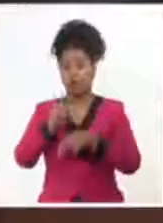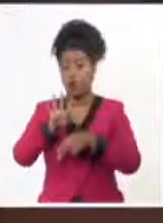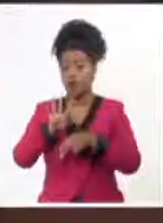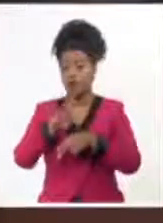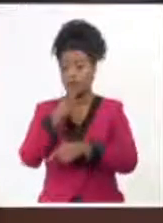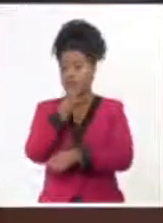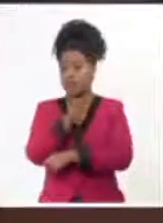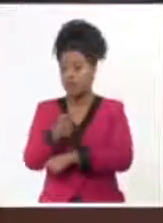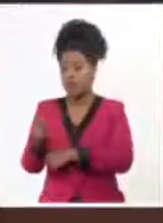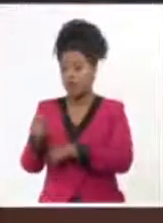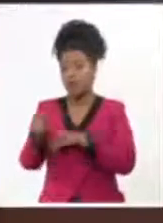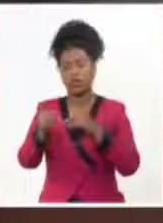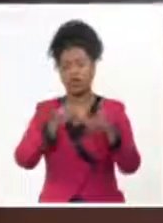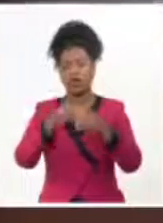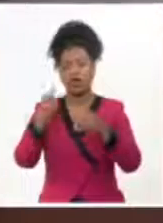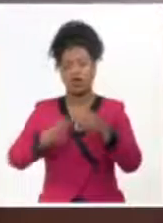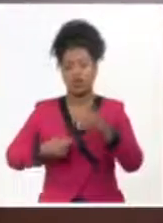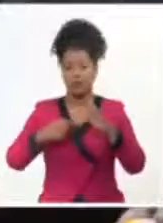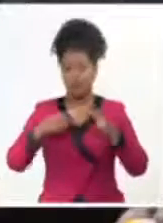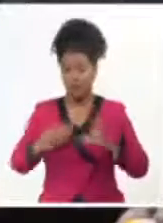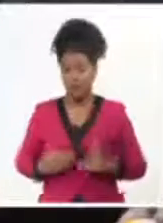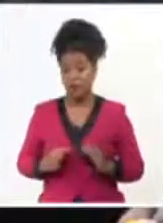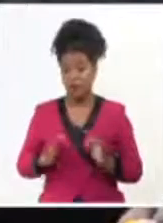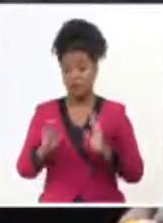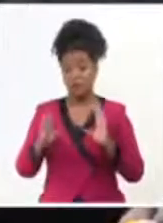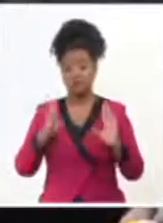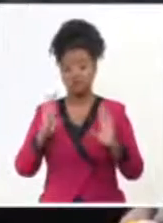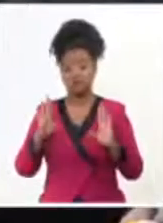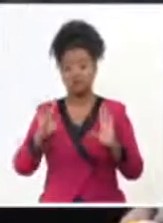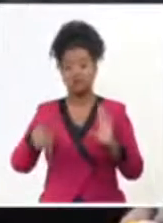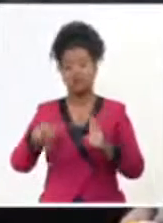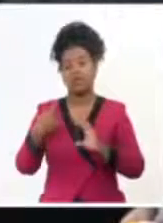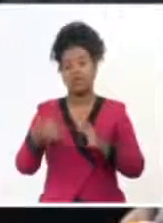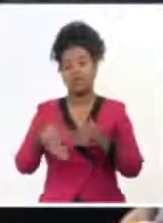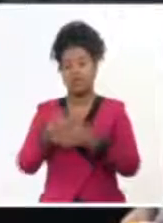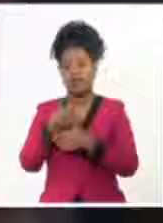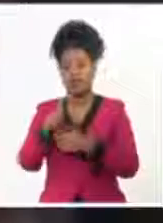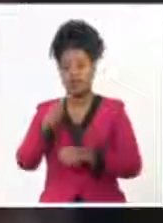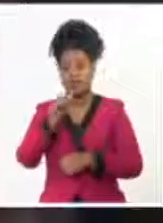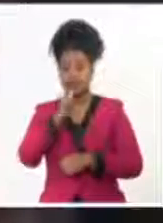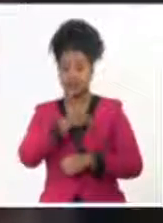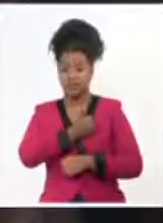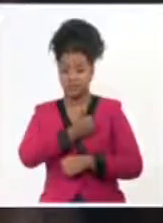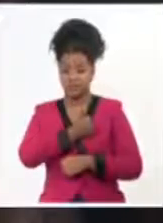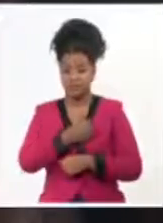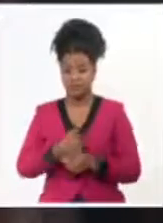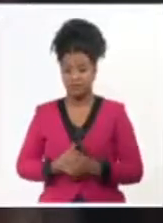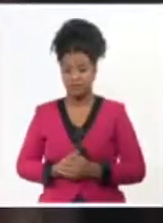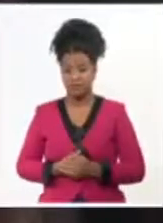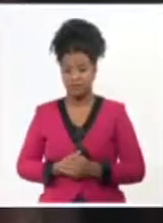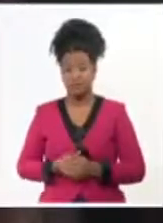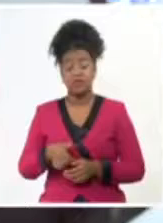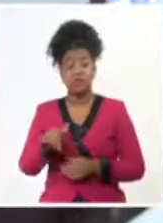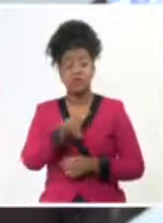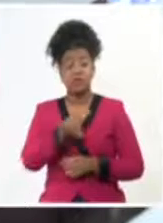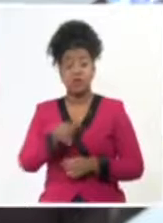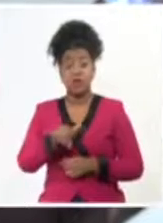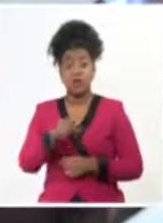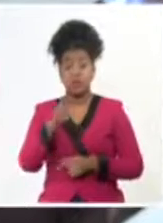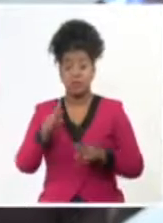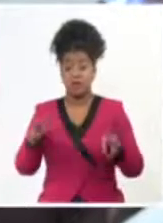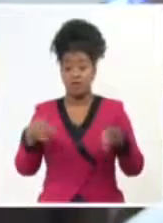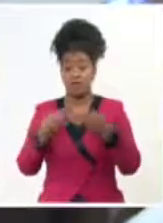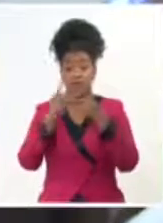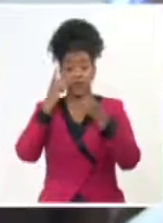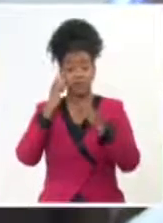en torno a los derechos humanos se desarrollará hasta el próximo 10 de diciembre. A la par, sesionarán el primer encuentro científico